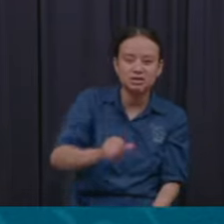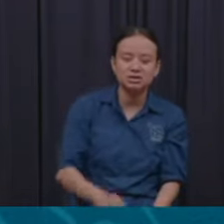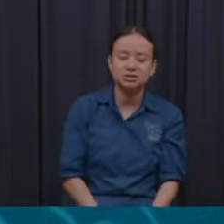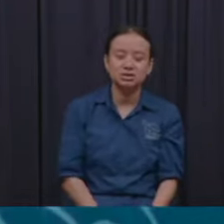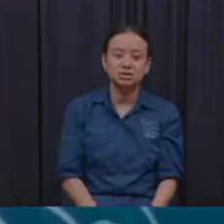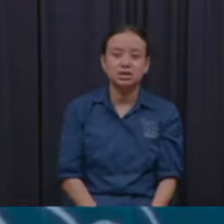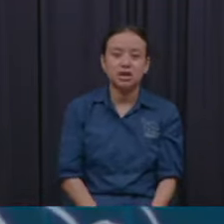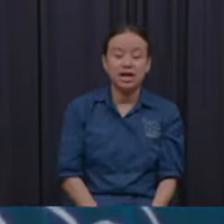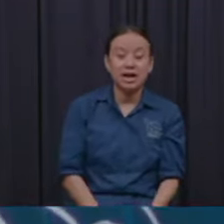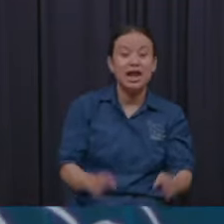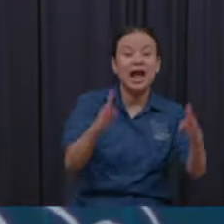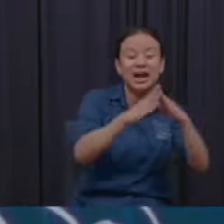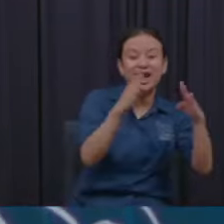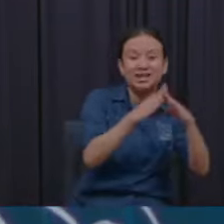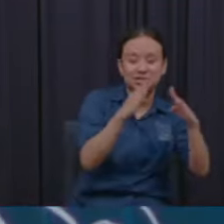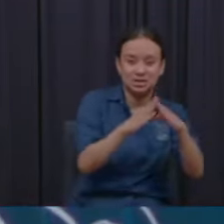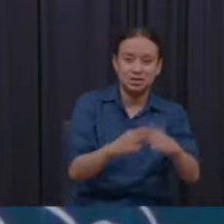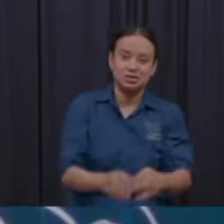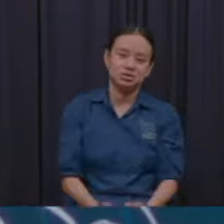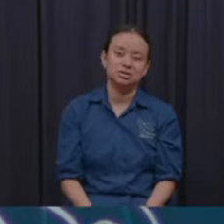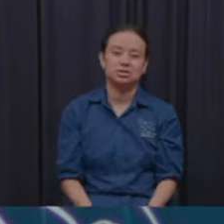las cosas guardadas?